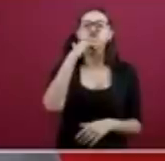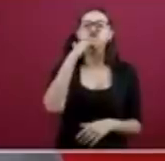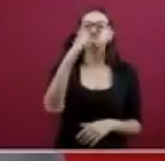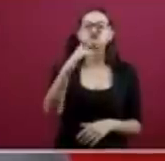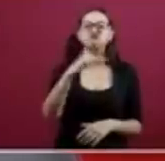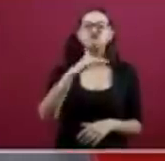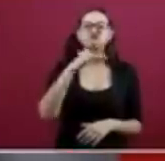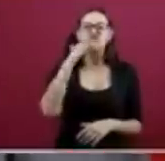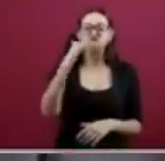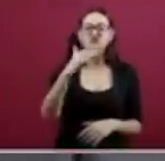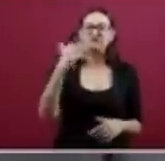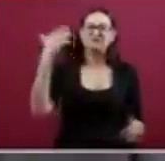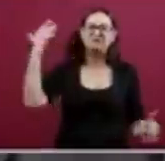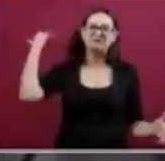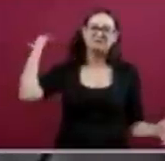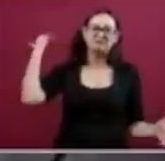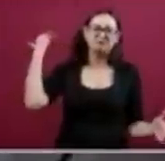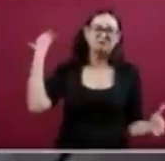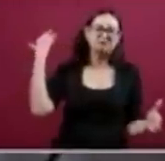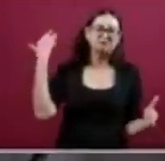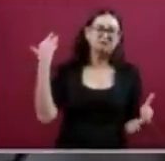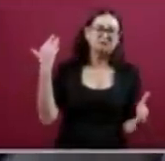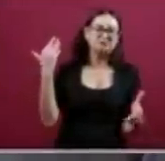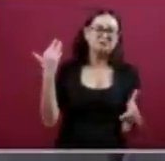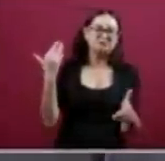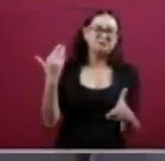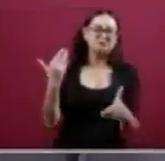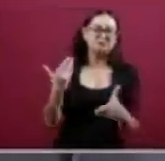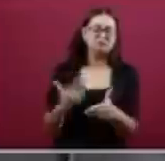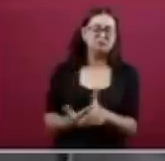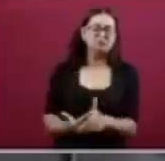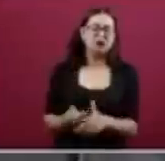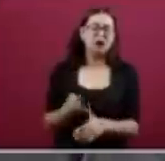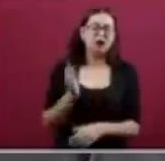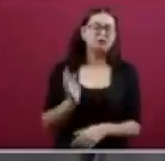tolerada desde